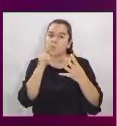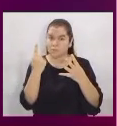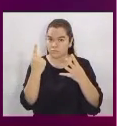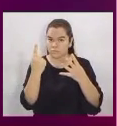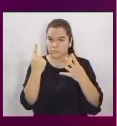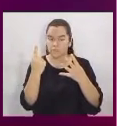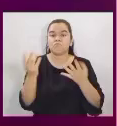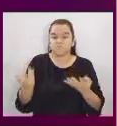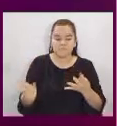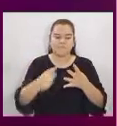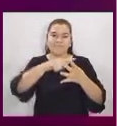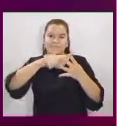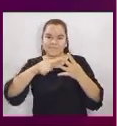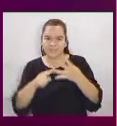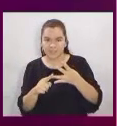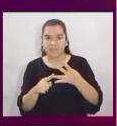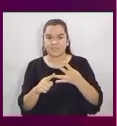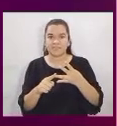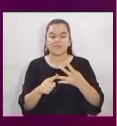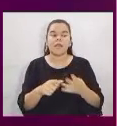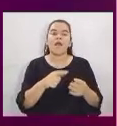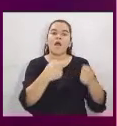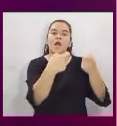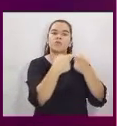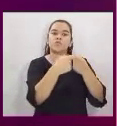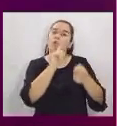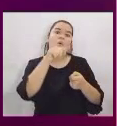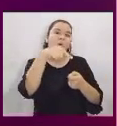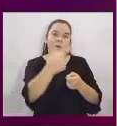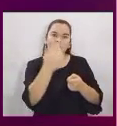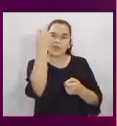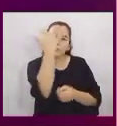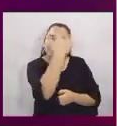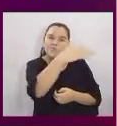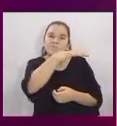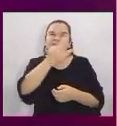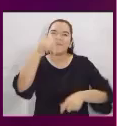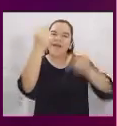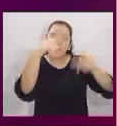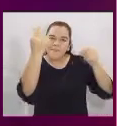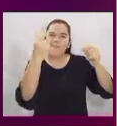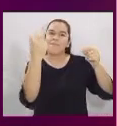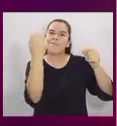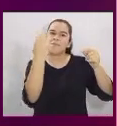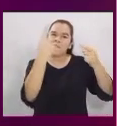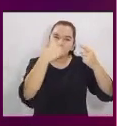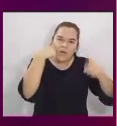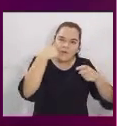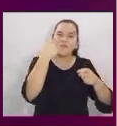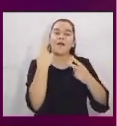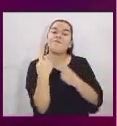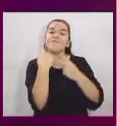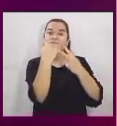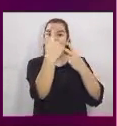y 3 varones, perdón. Los 3 varones habían recibido una invitación de parte de Fundación Vida Silvestre